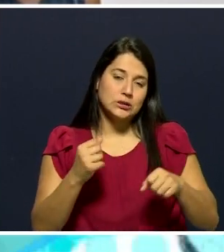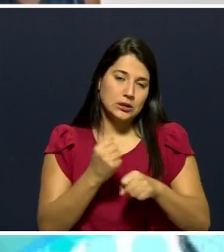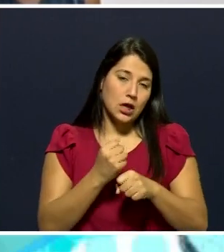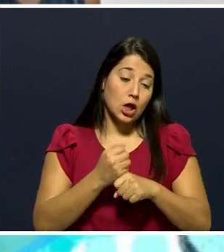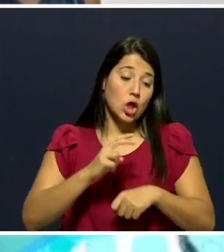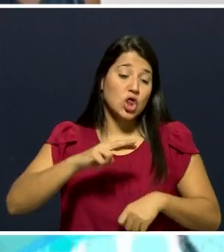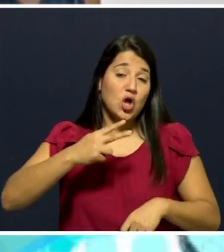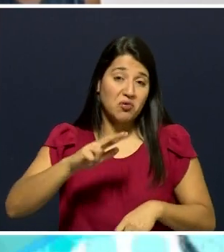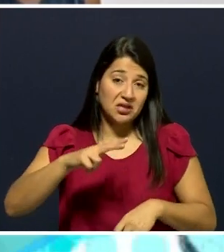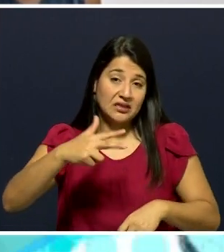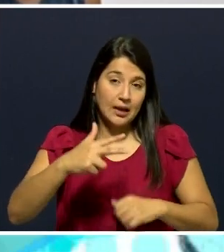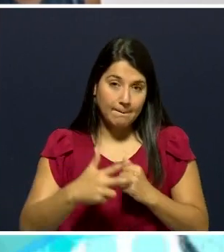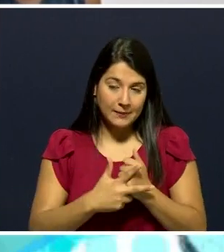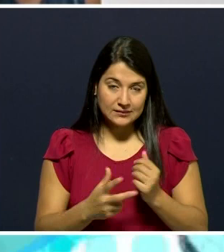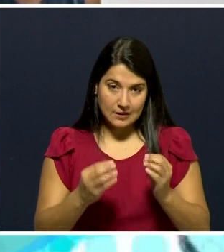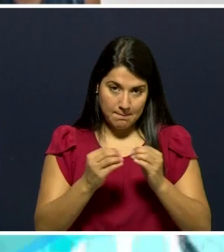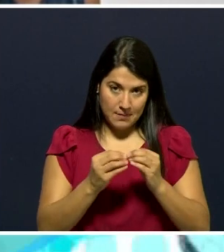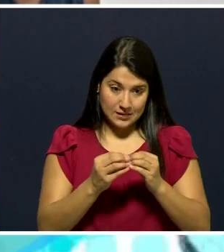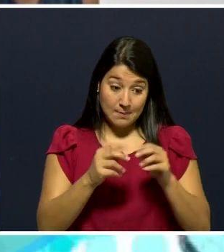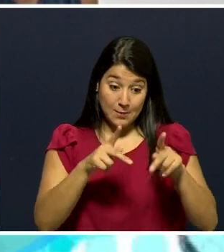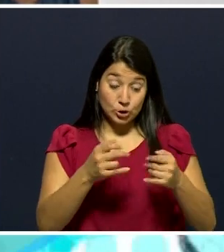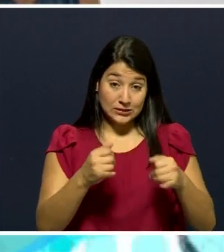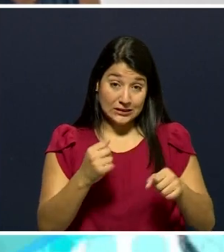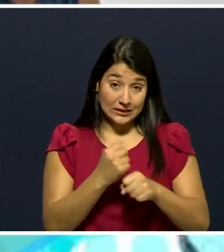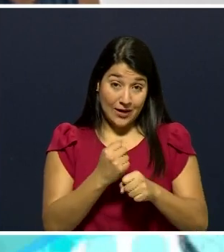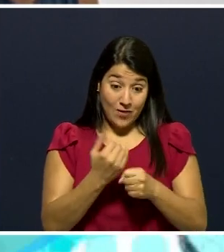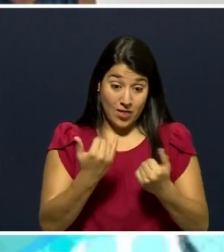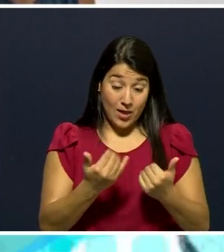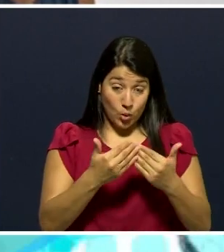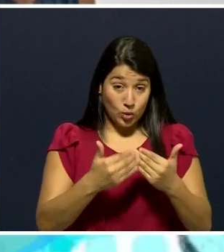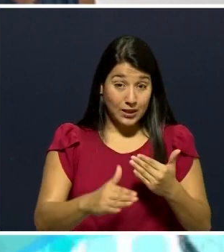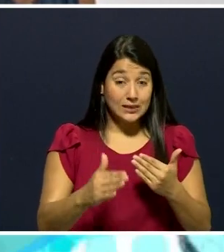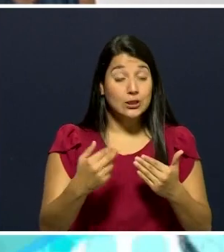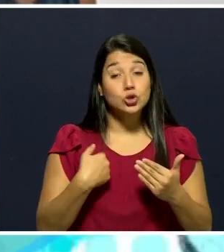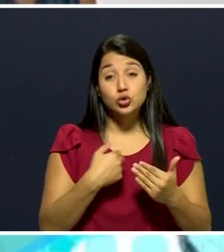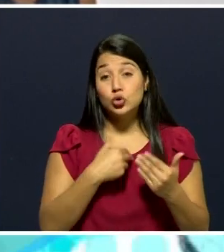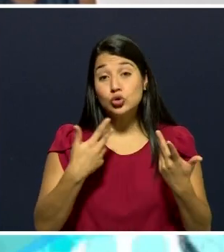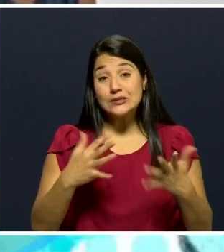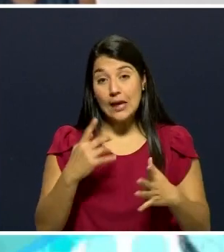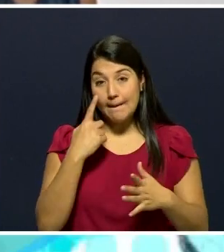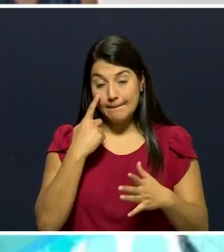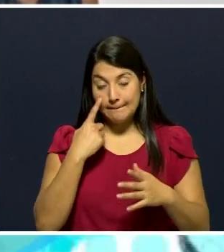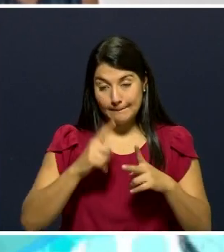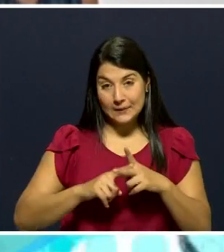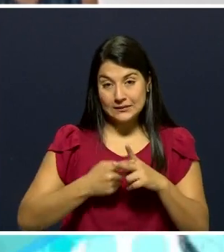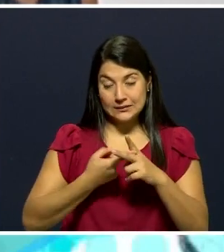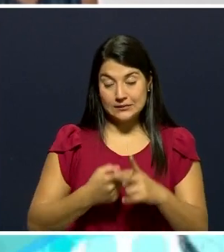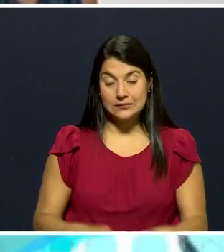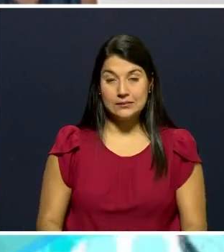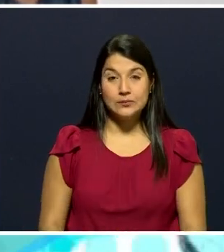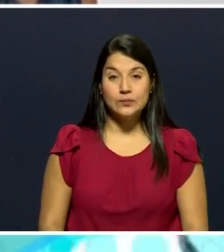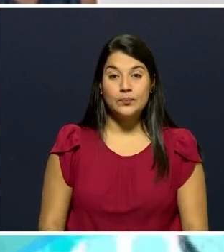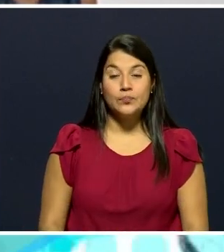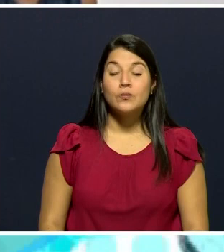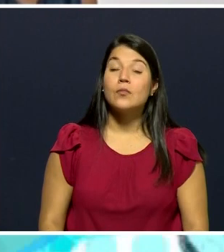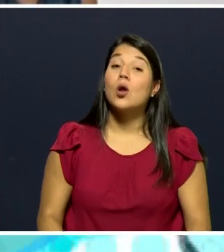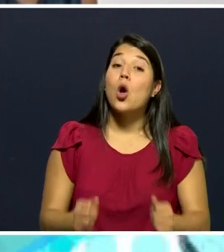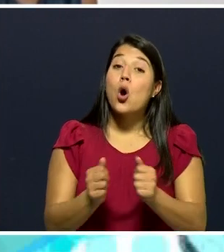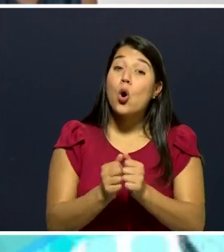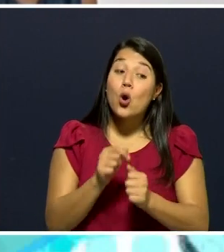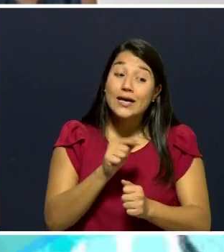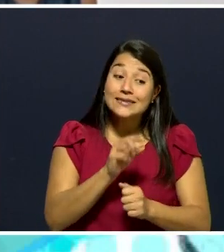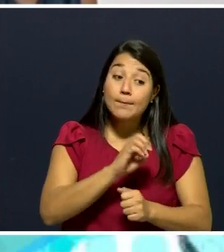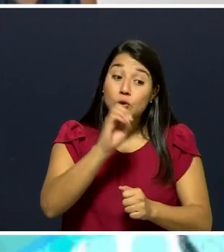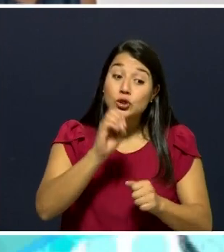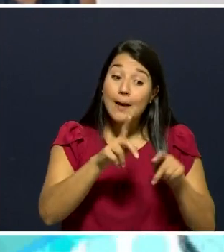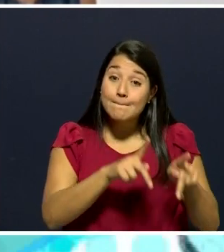el desempleo a partir de ahora, y ya lo hemos empezado a ver. Con estas cifras de